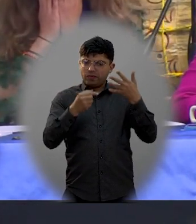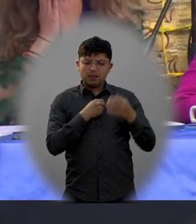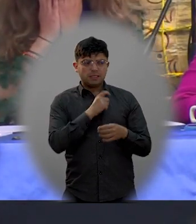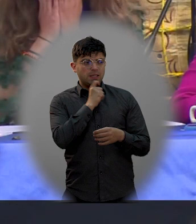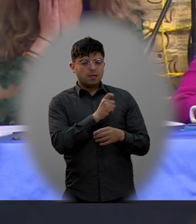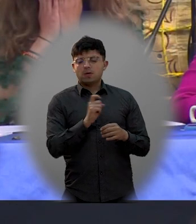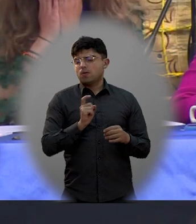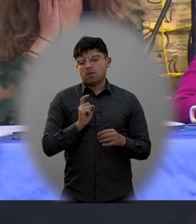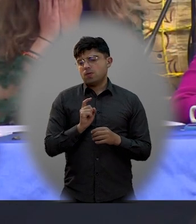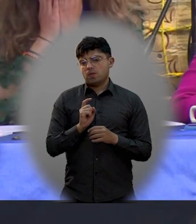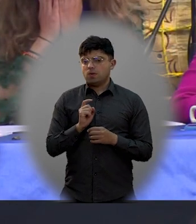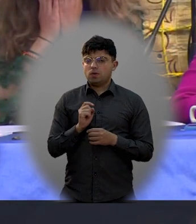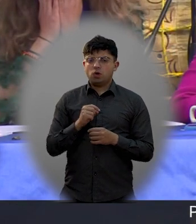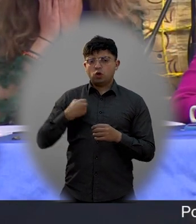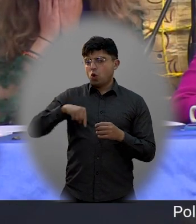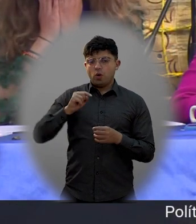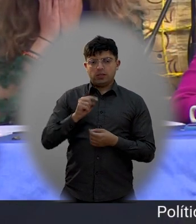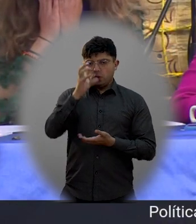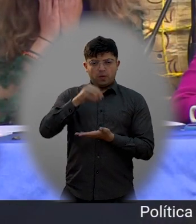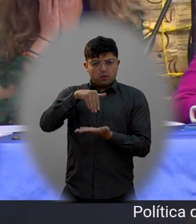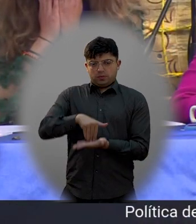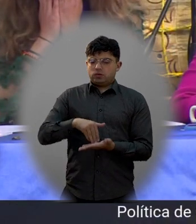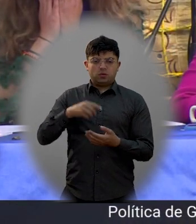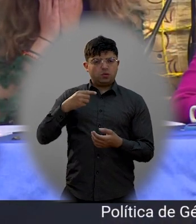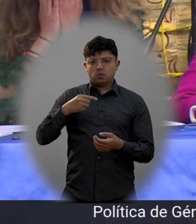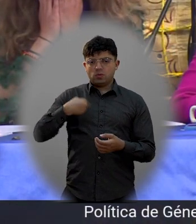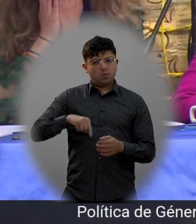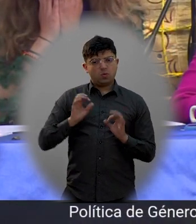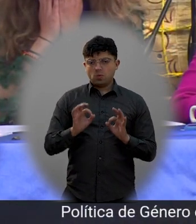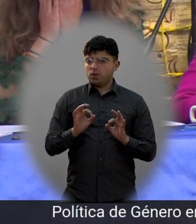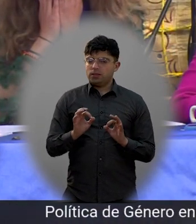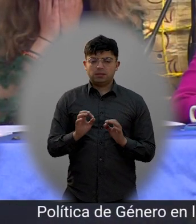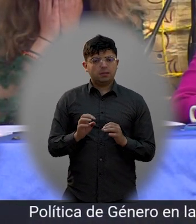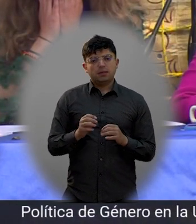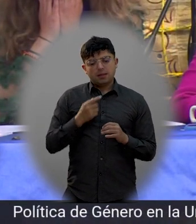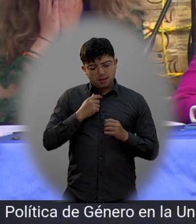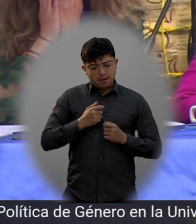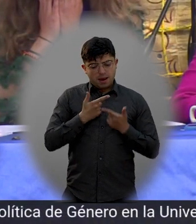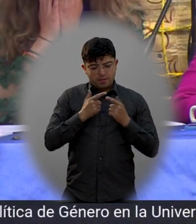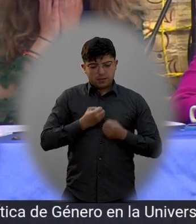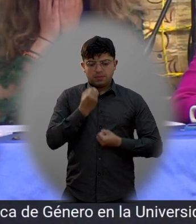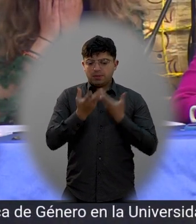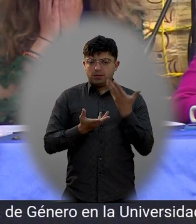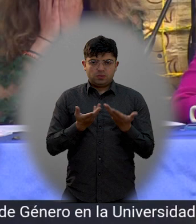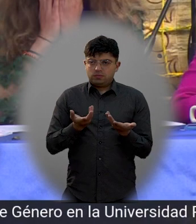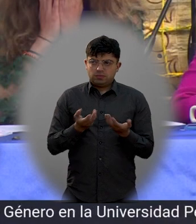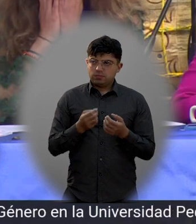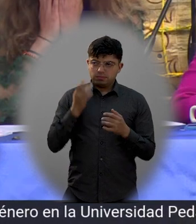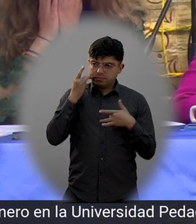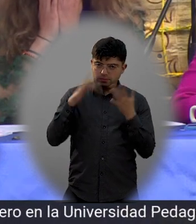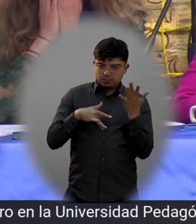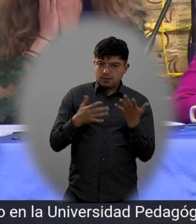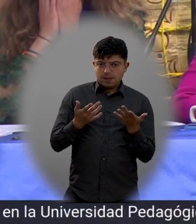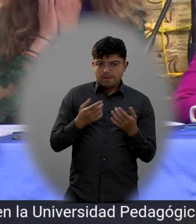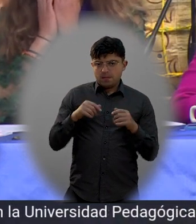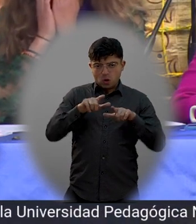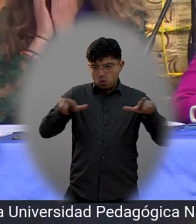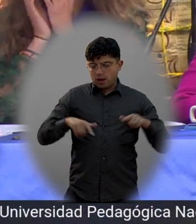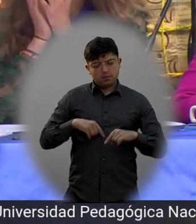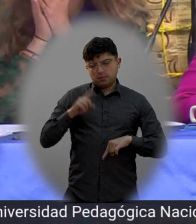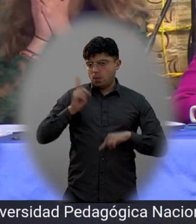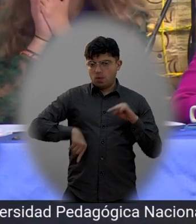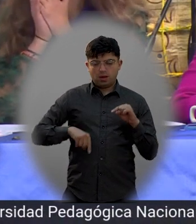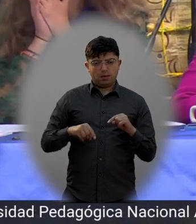no son críticas y no son posiciones que se deban avalar como libre expresión en ningún momento ni en ningún lugar.